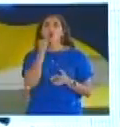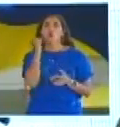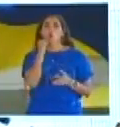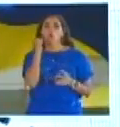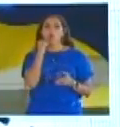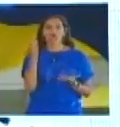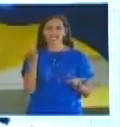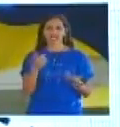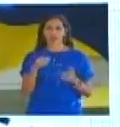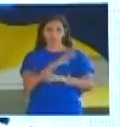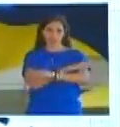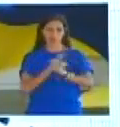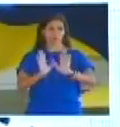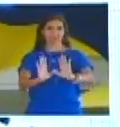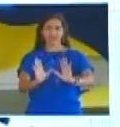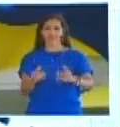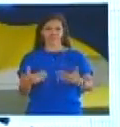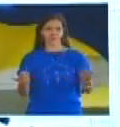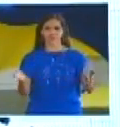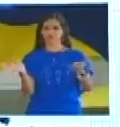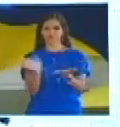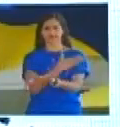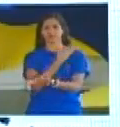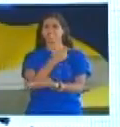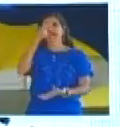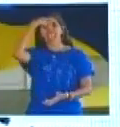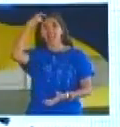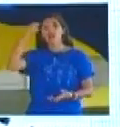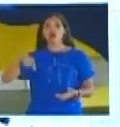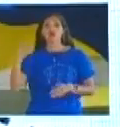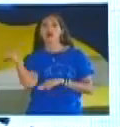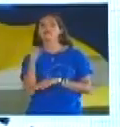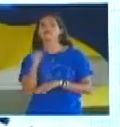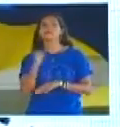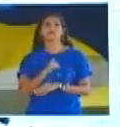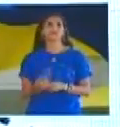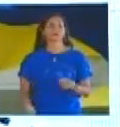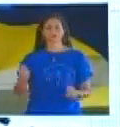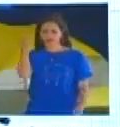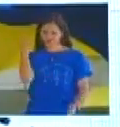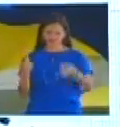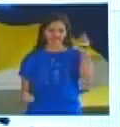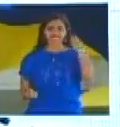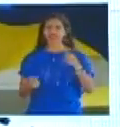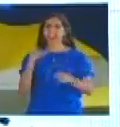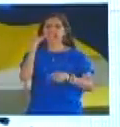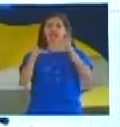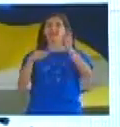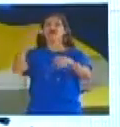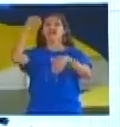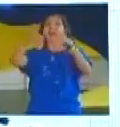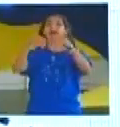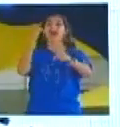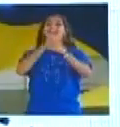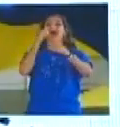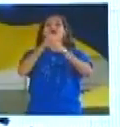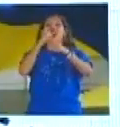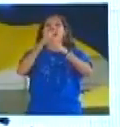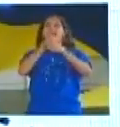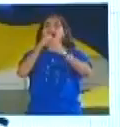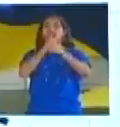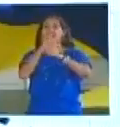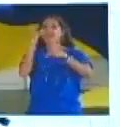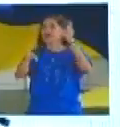general indefinida, compadre. El pueblo no le paró al paro. La gente salió a la calle a trabajar,